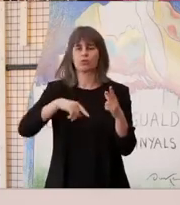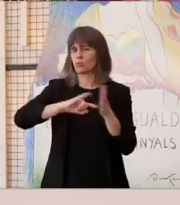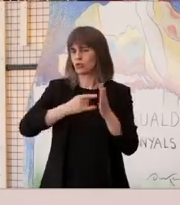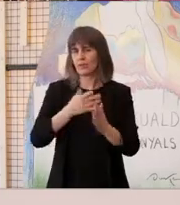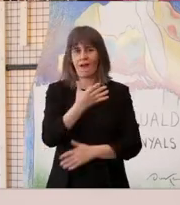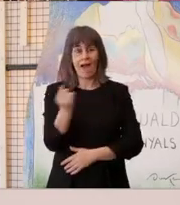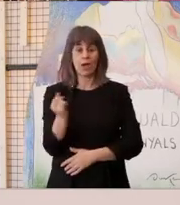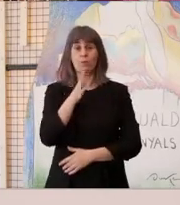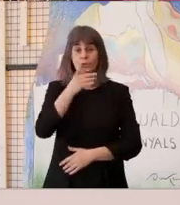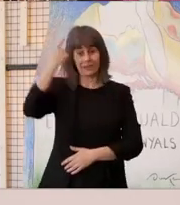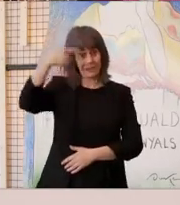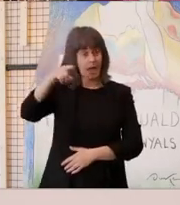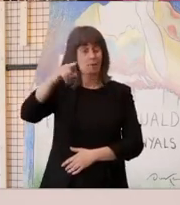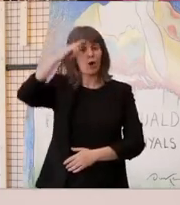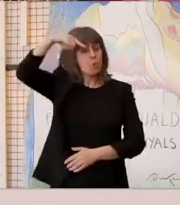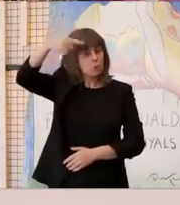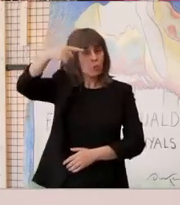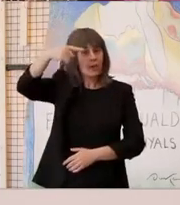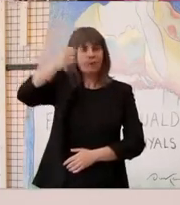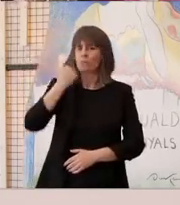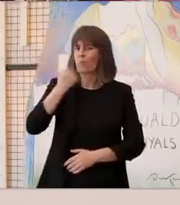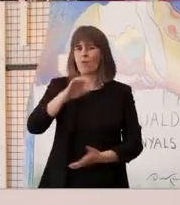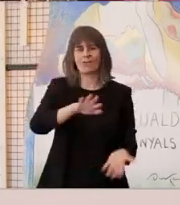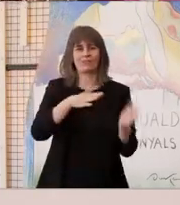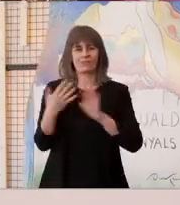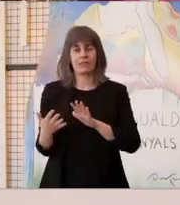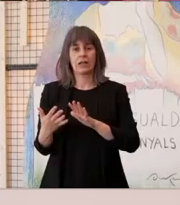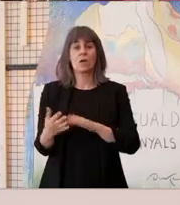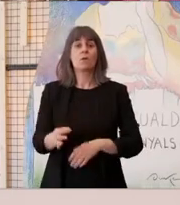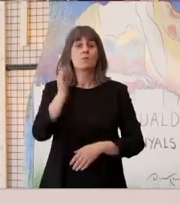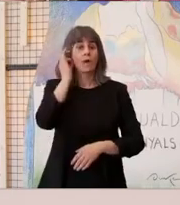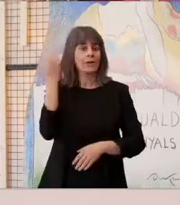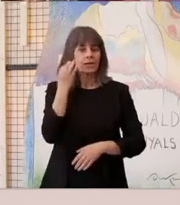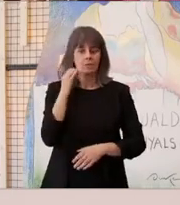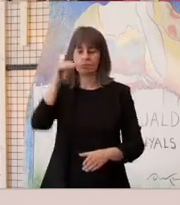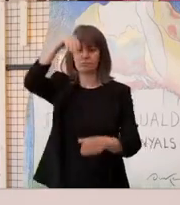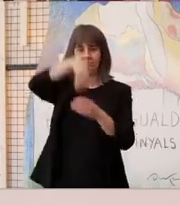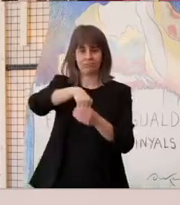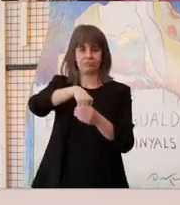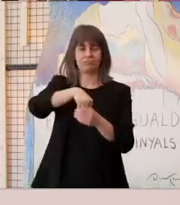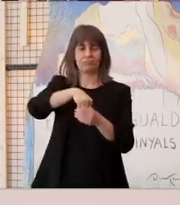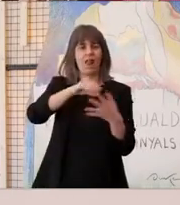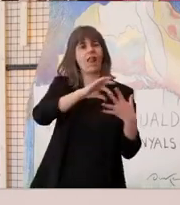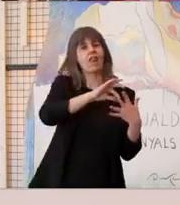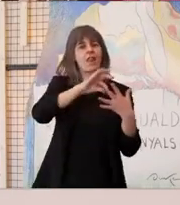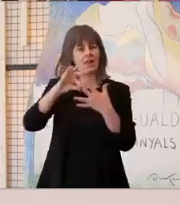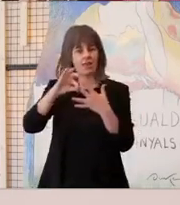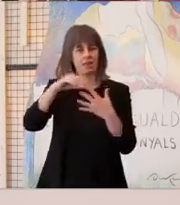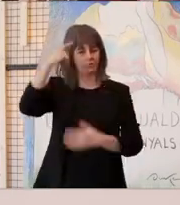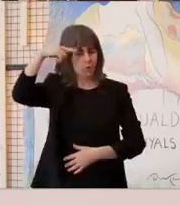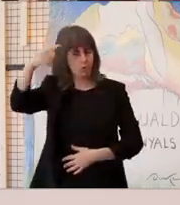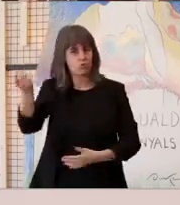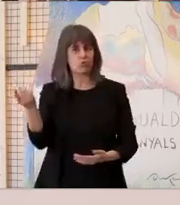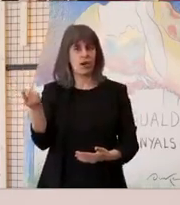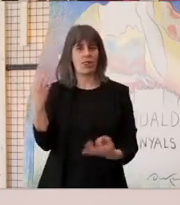enorme poder transformador y que las mujeres han de ocupar espacios de Liderazgo espacios de